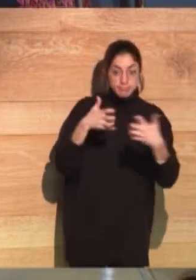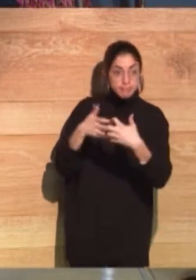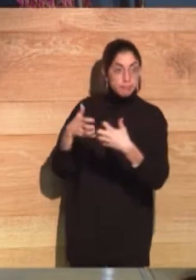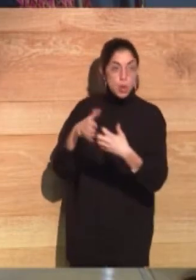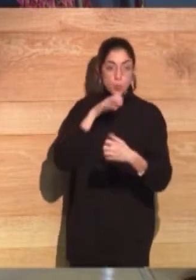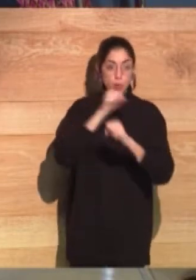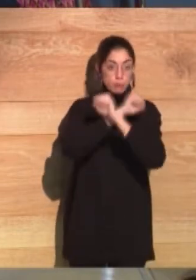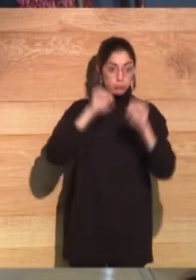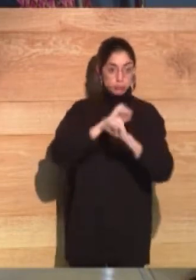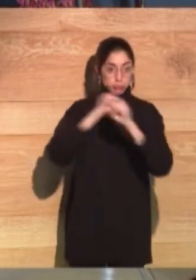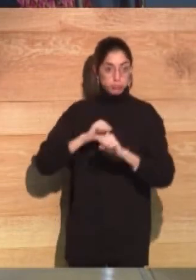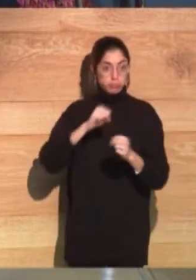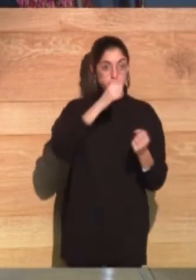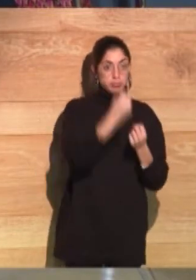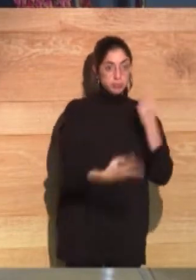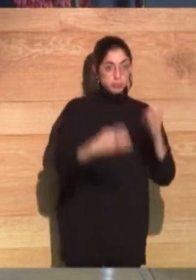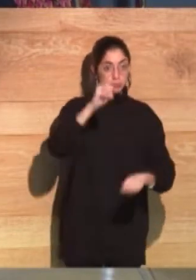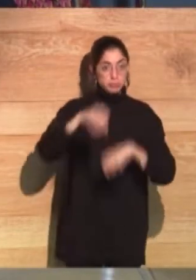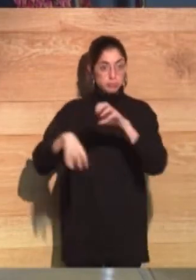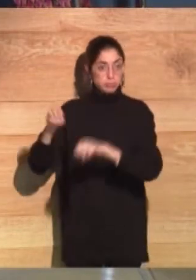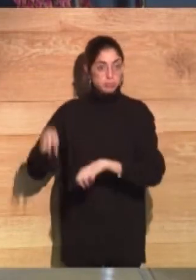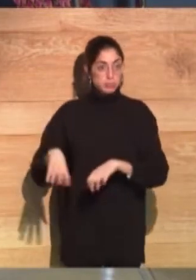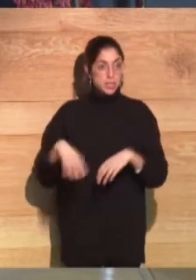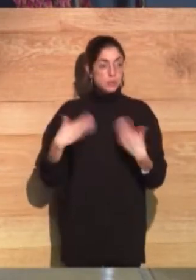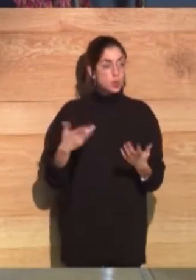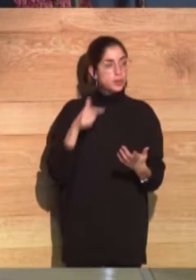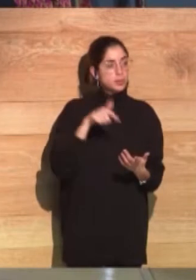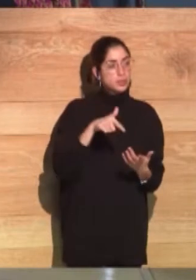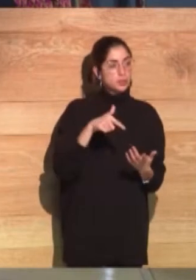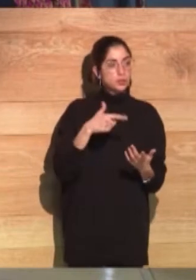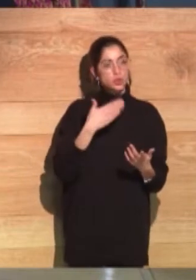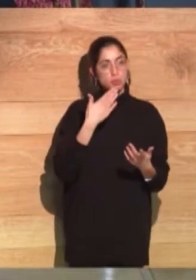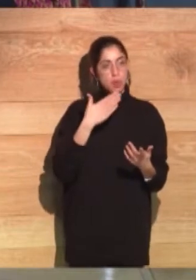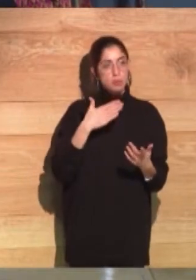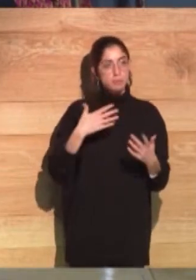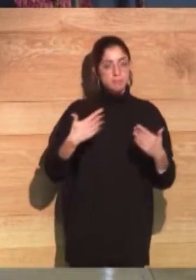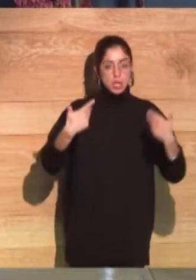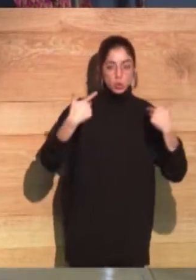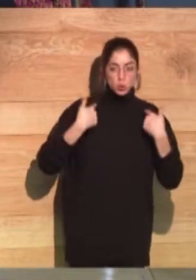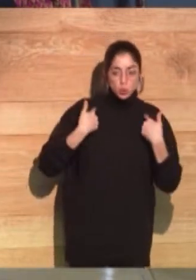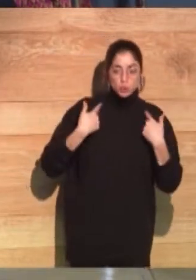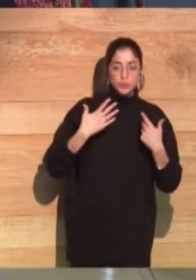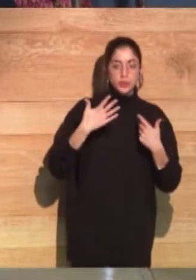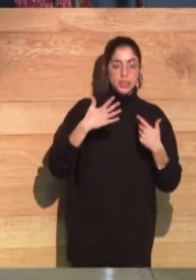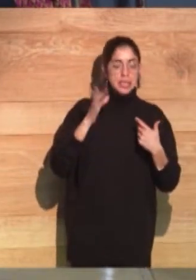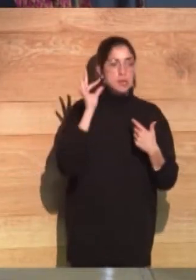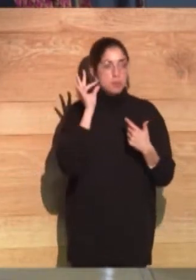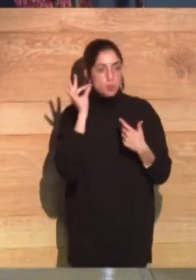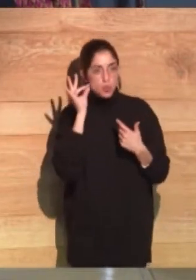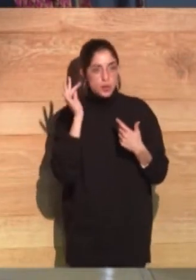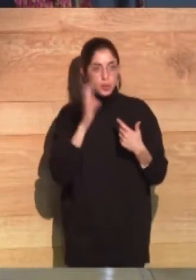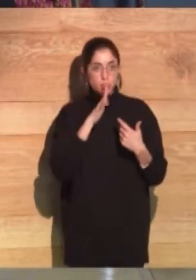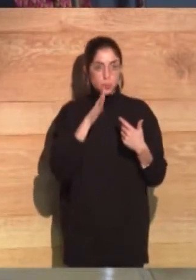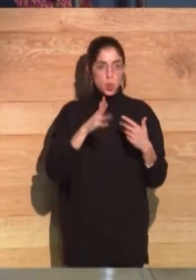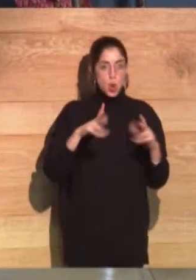bombas, y sobre todo porque recae sobre las mujeres la construcción de esa sociedad